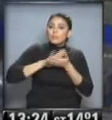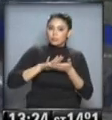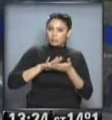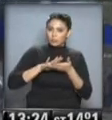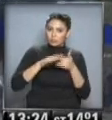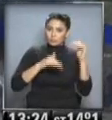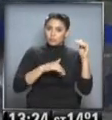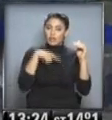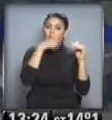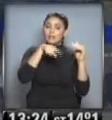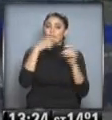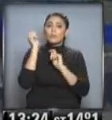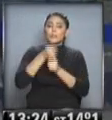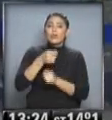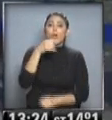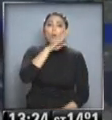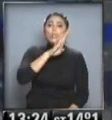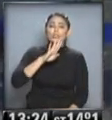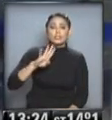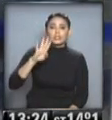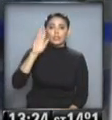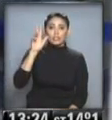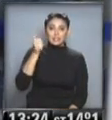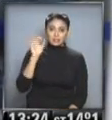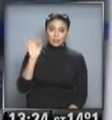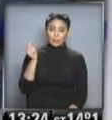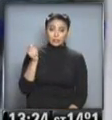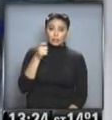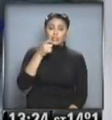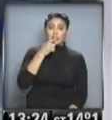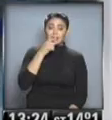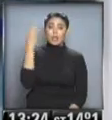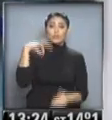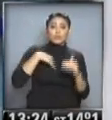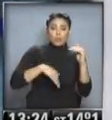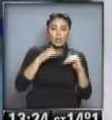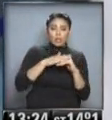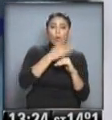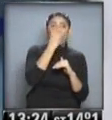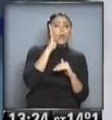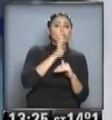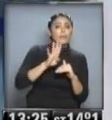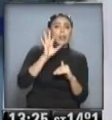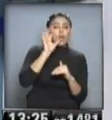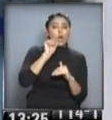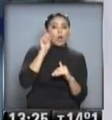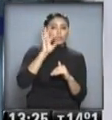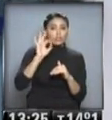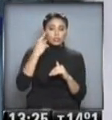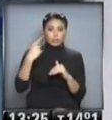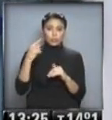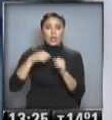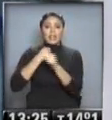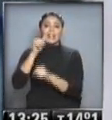bruto cobran 460 pes aquellos que están del sueldo bruto de 4800 con 01 a 6000